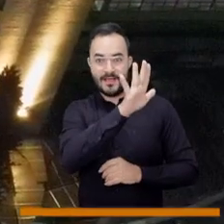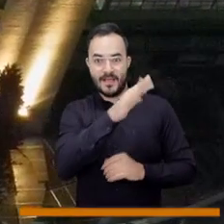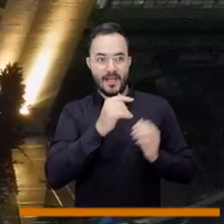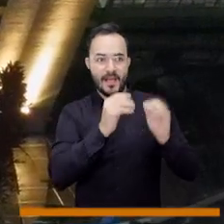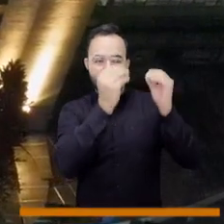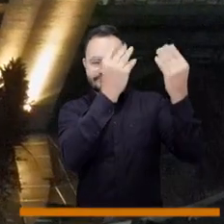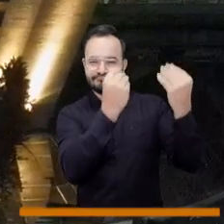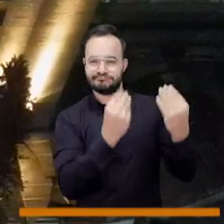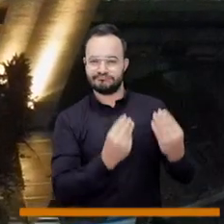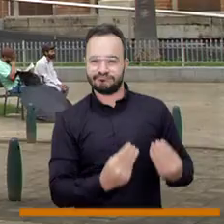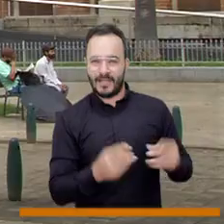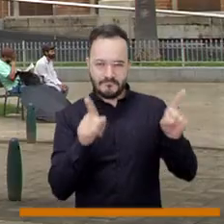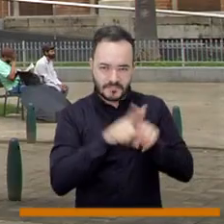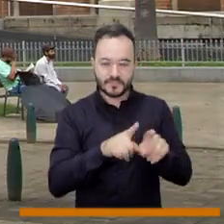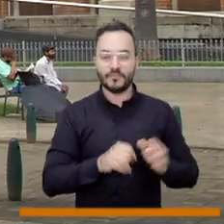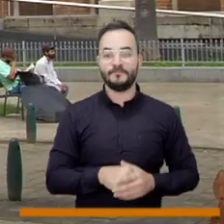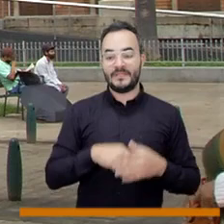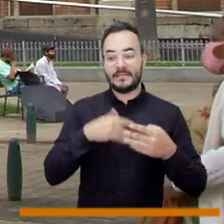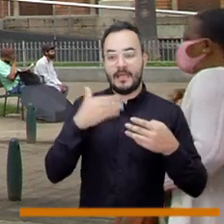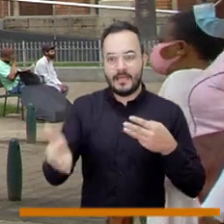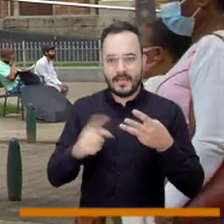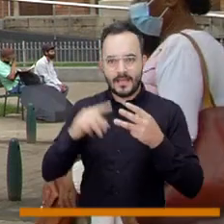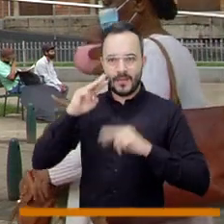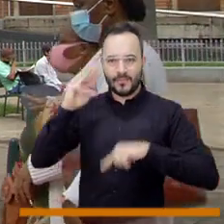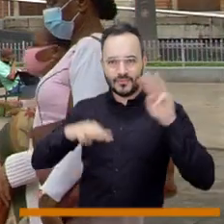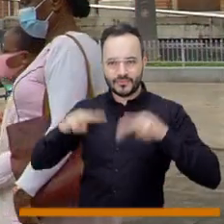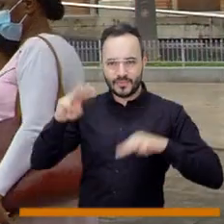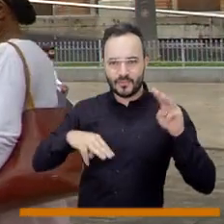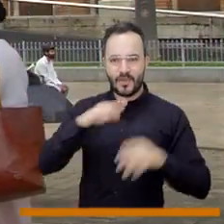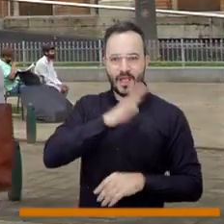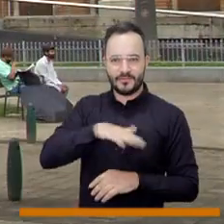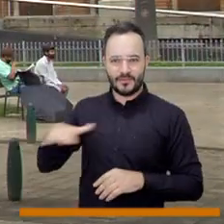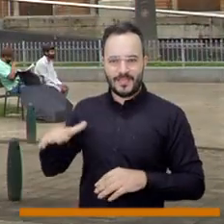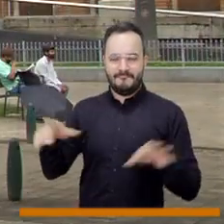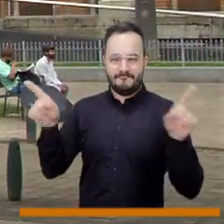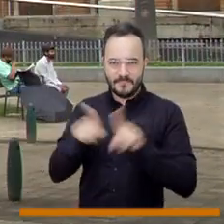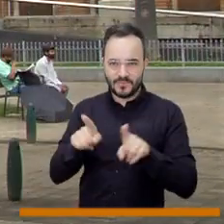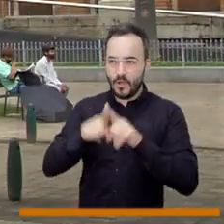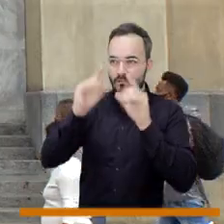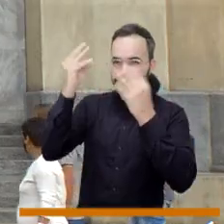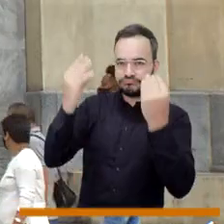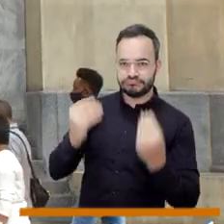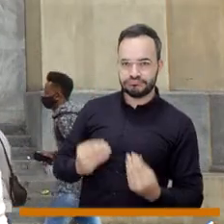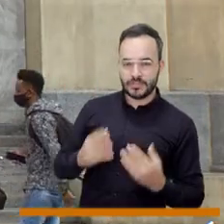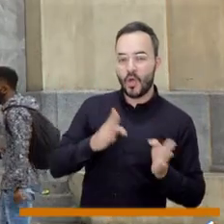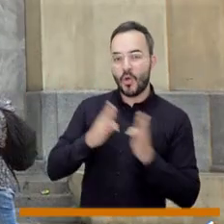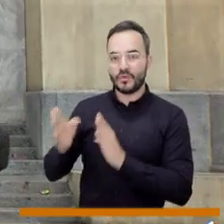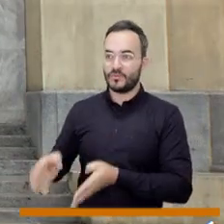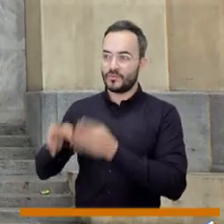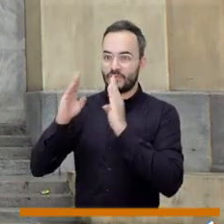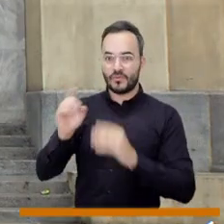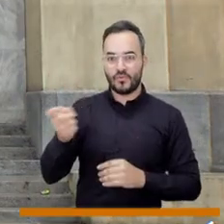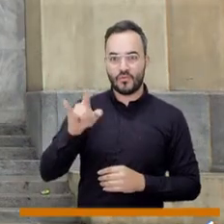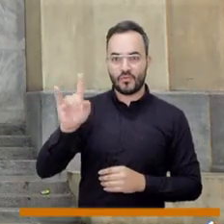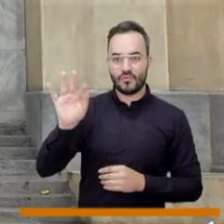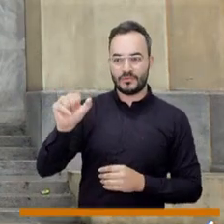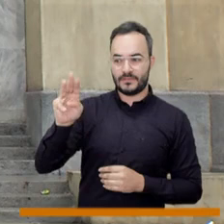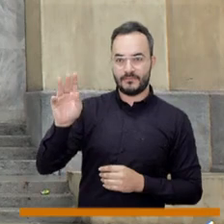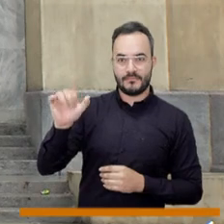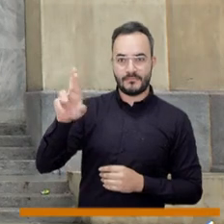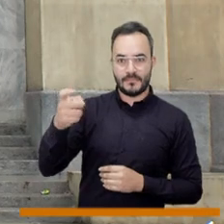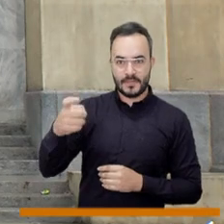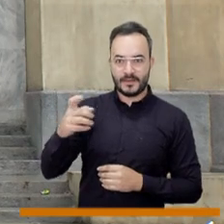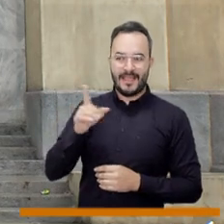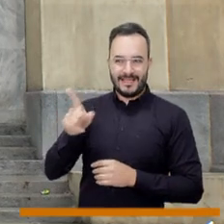Museo de Antioquia, que ya estamos iniciando las labores civiles para esa iluminación, y el edificio Gutenberg, que es el edificio que queda